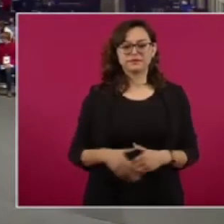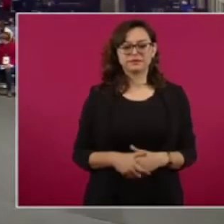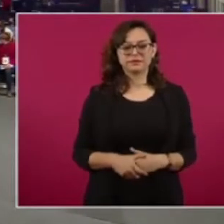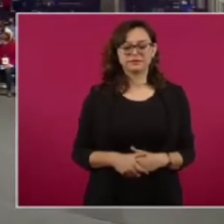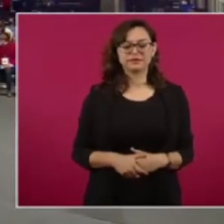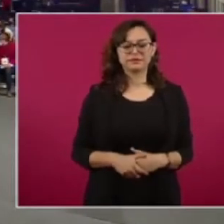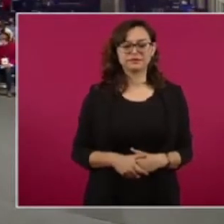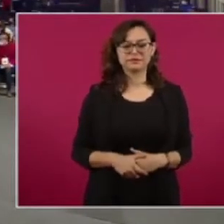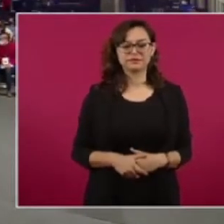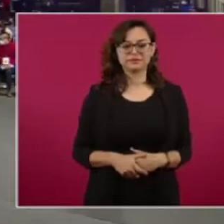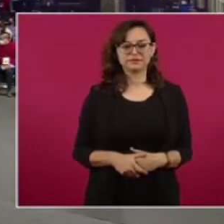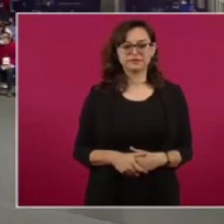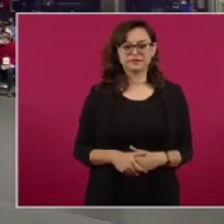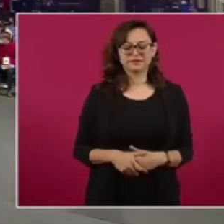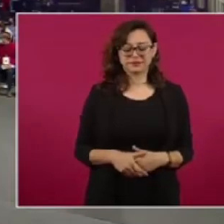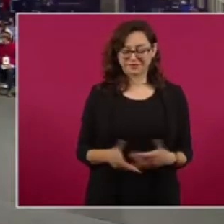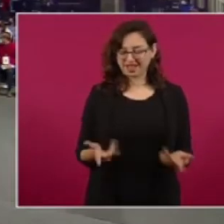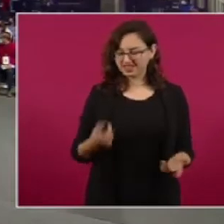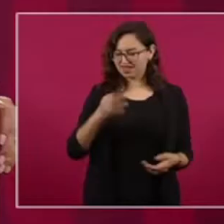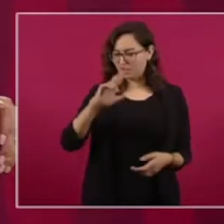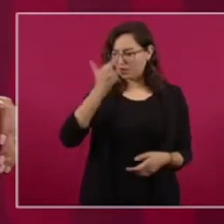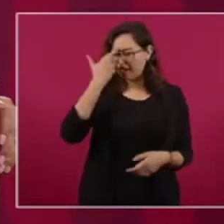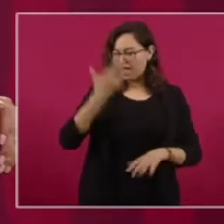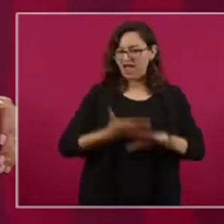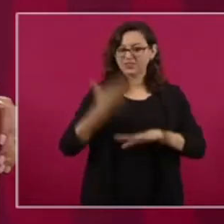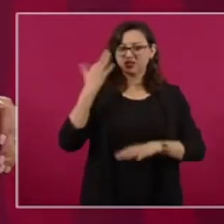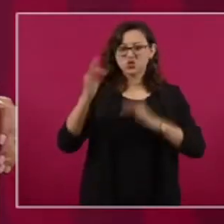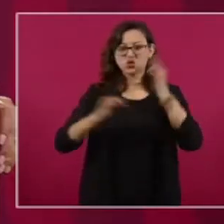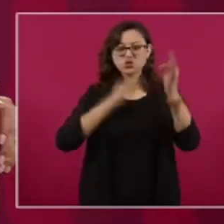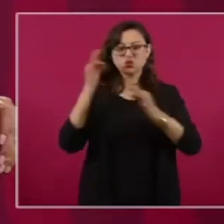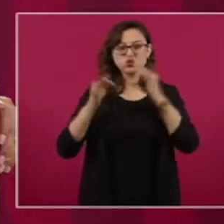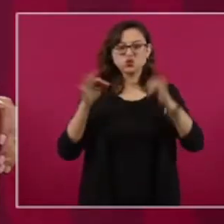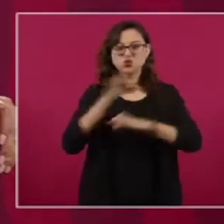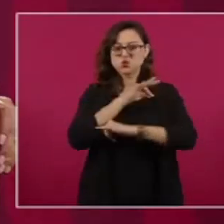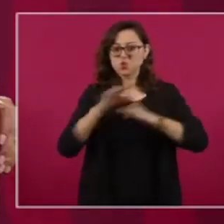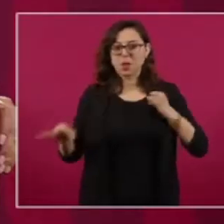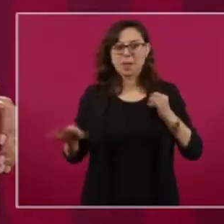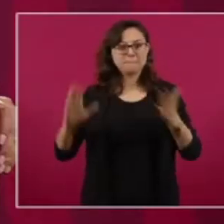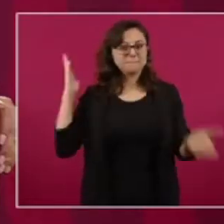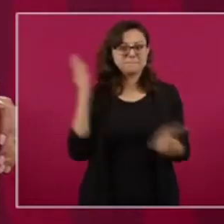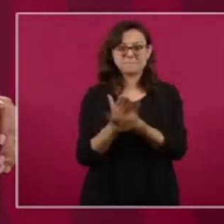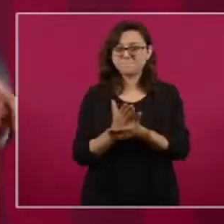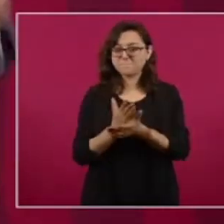gracias. Ramón Flores… Una de noticia de última hora, paren máquinas.